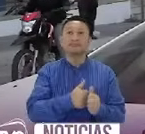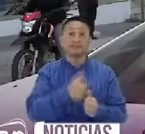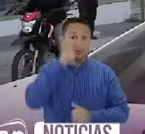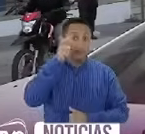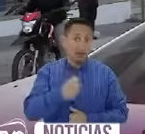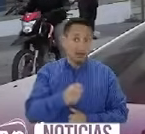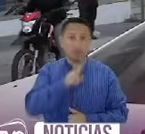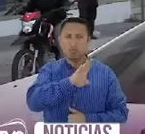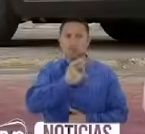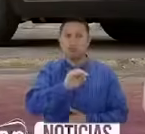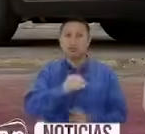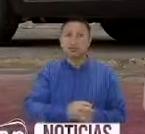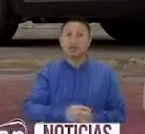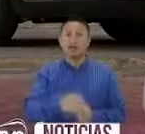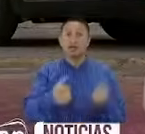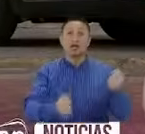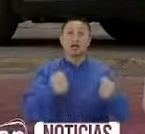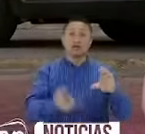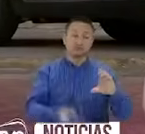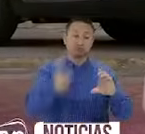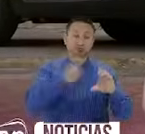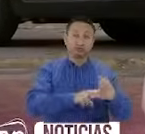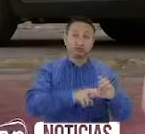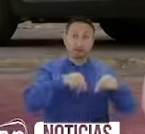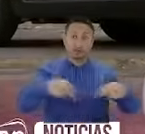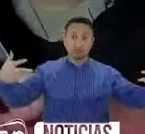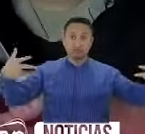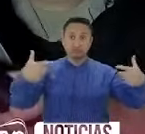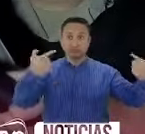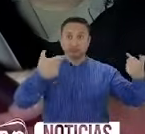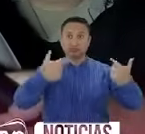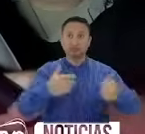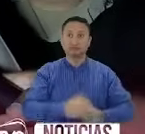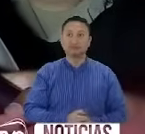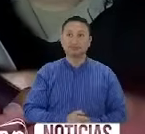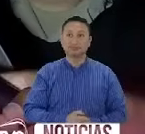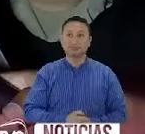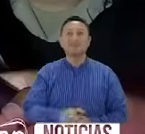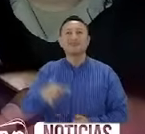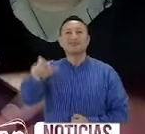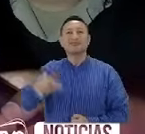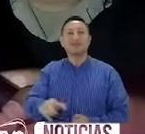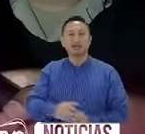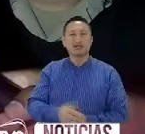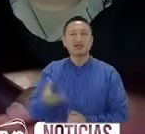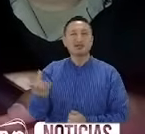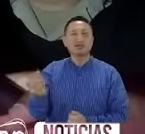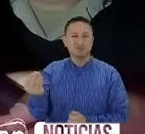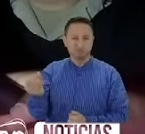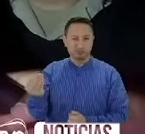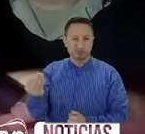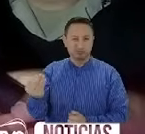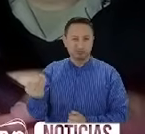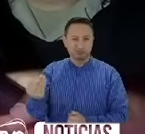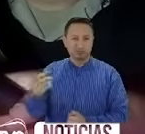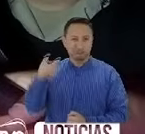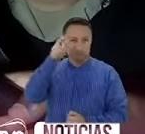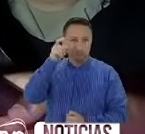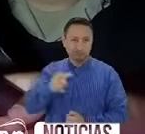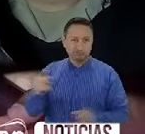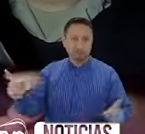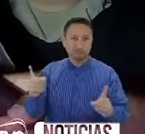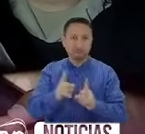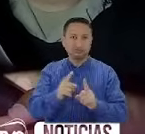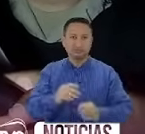subir a su vehículo cuando fueron emboscados. Cobardemente atacan al señor fiscal, obviamente, contra él era todo,